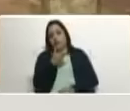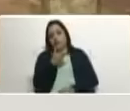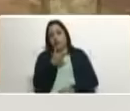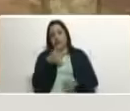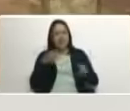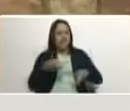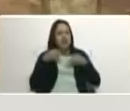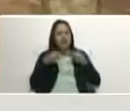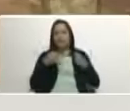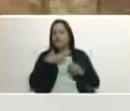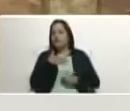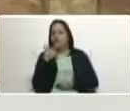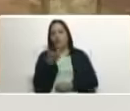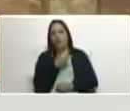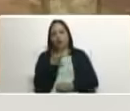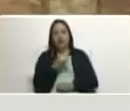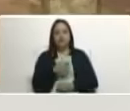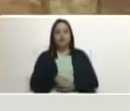siempre lo busqué.